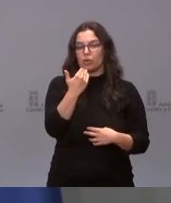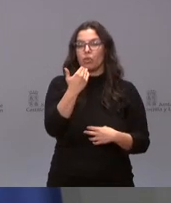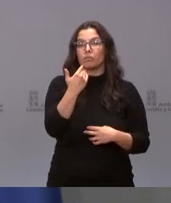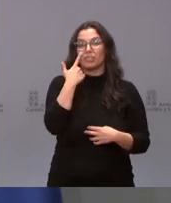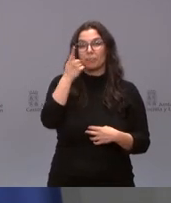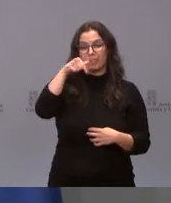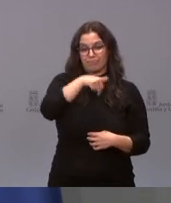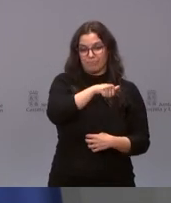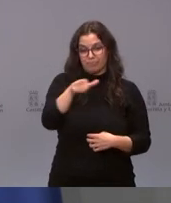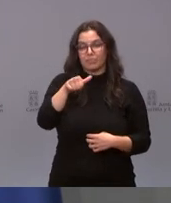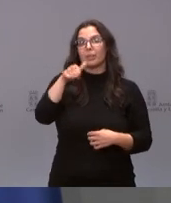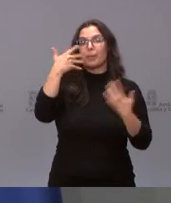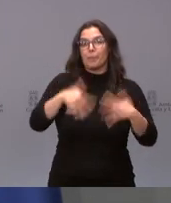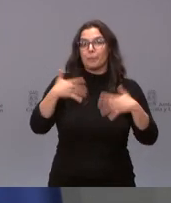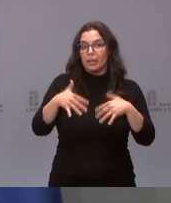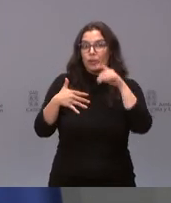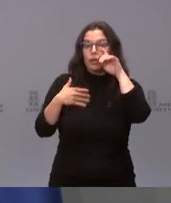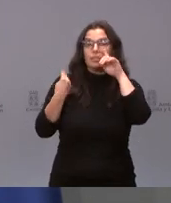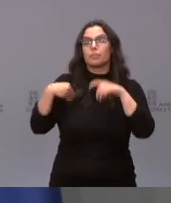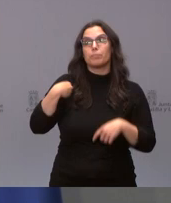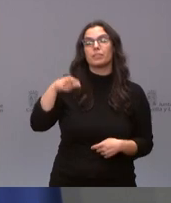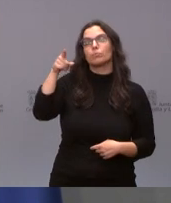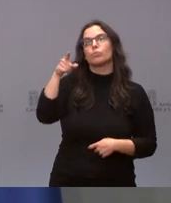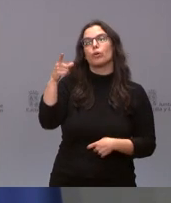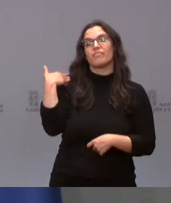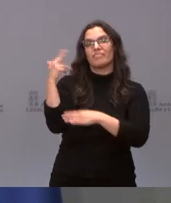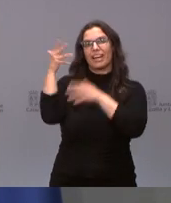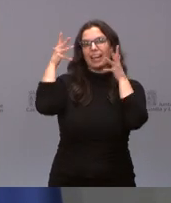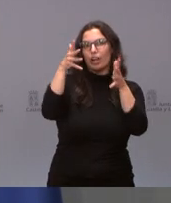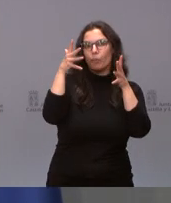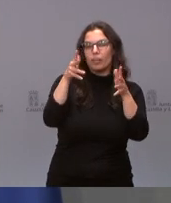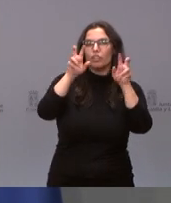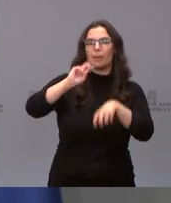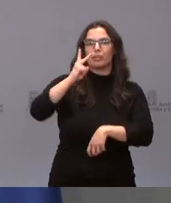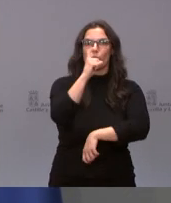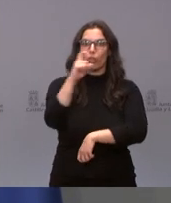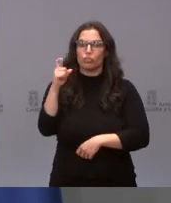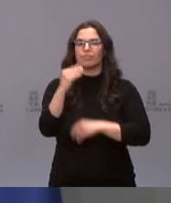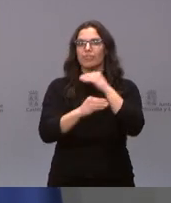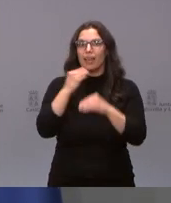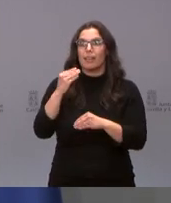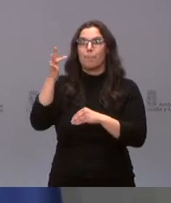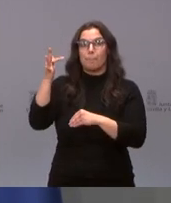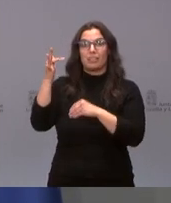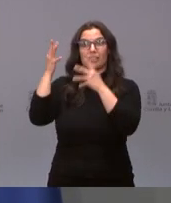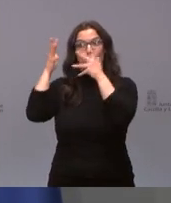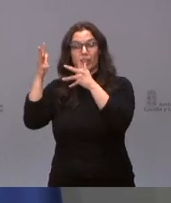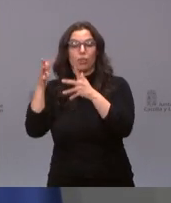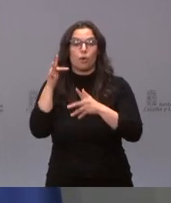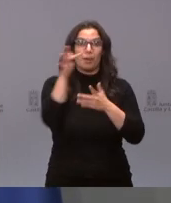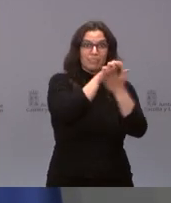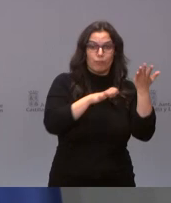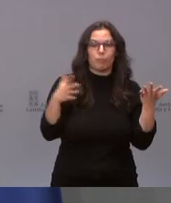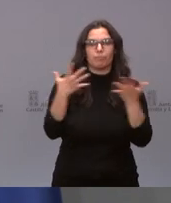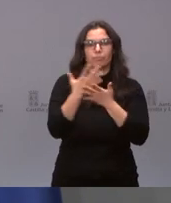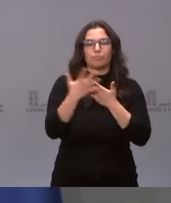miércoles tras las recomendaciones de la ema del pasado viernes sobre la segunda dosis de esta técnica desde el ministerio se nos instó